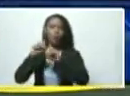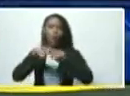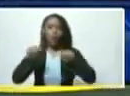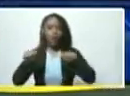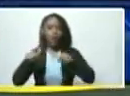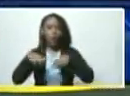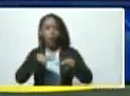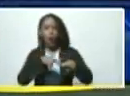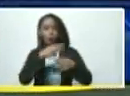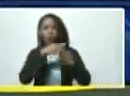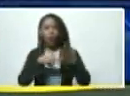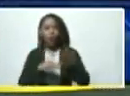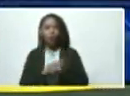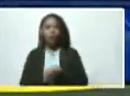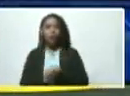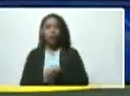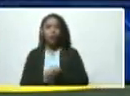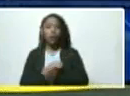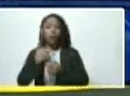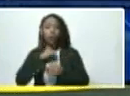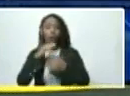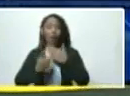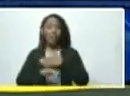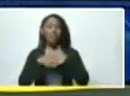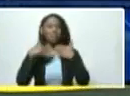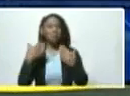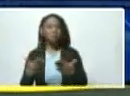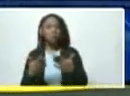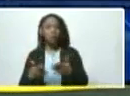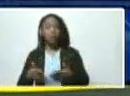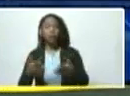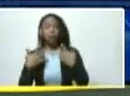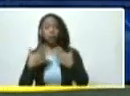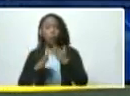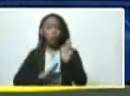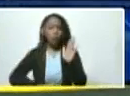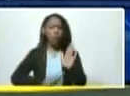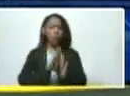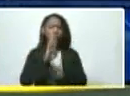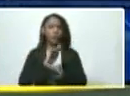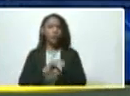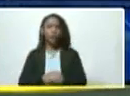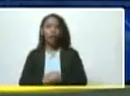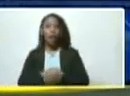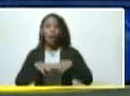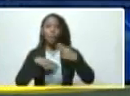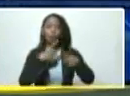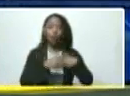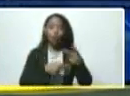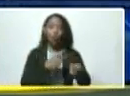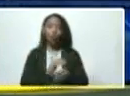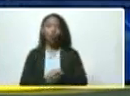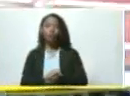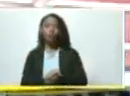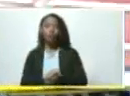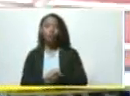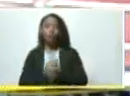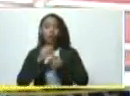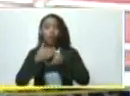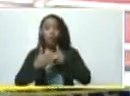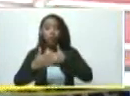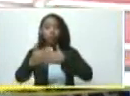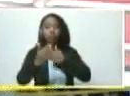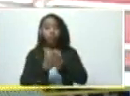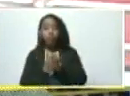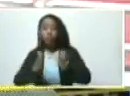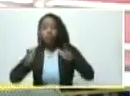por producto. Lo que estamos avanzando es candela, compadre. Y producir, expandir la